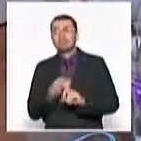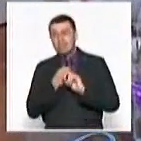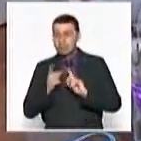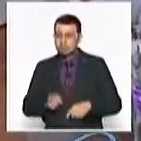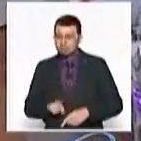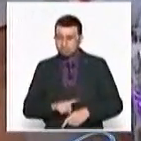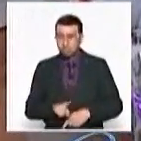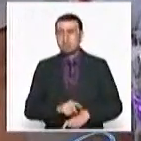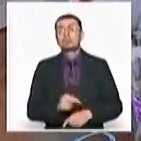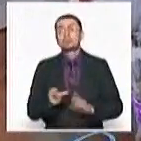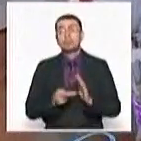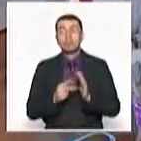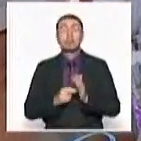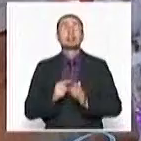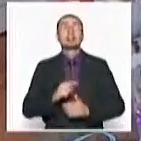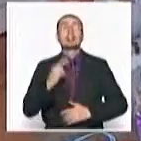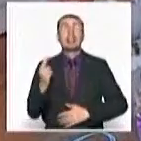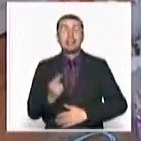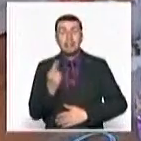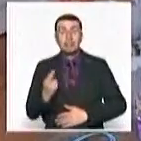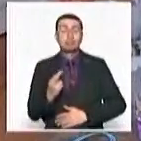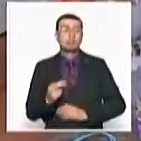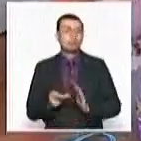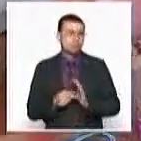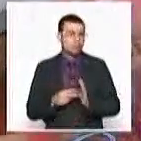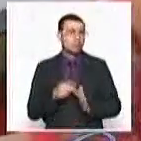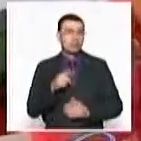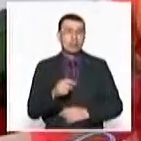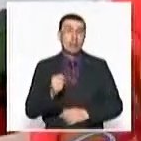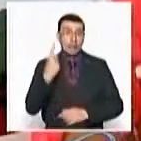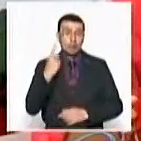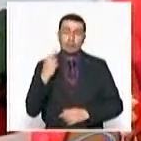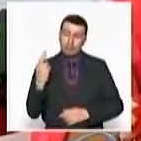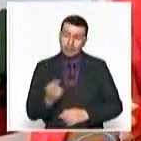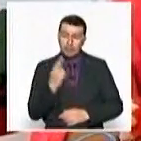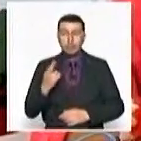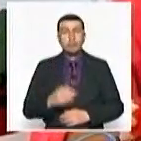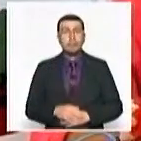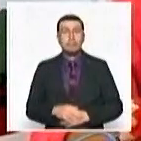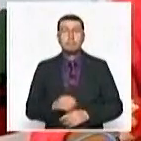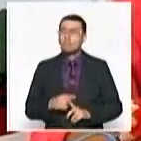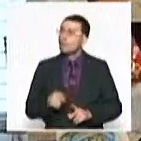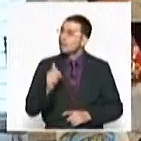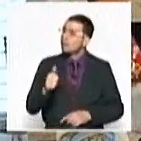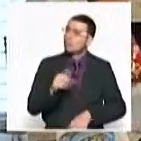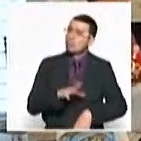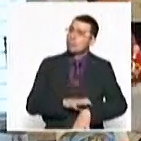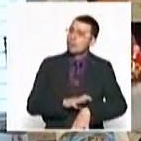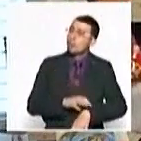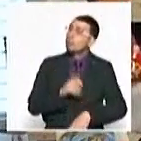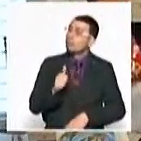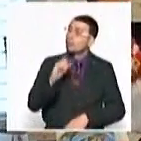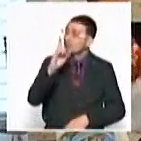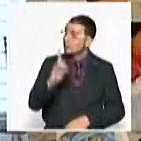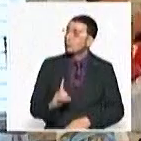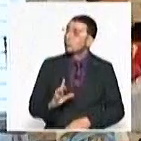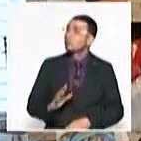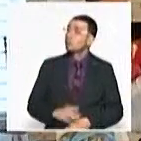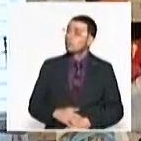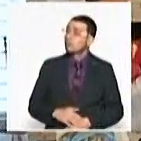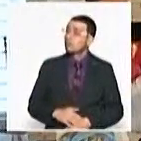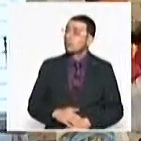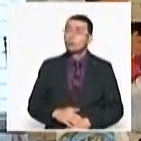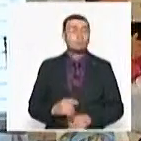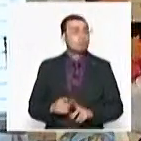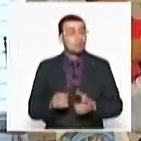es repetírselo. Eso es una de las cosas. Y lo otro es... Pero eso es una decisión del médico, no es una decisión de la persona. Sí, pero como